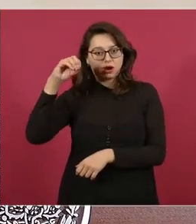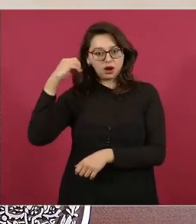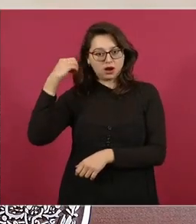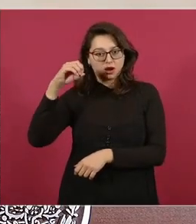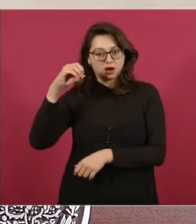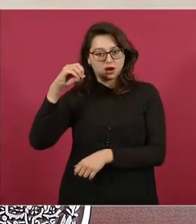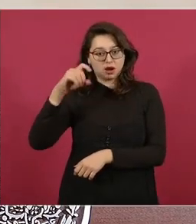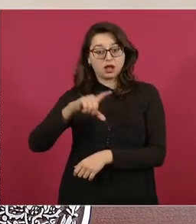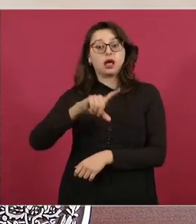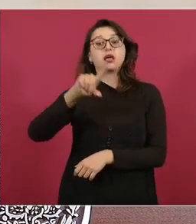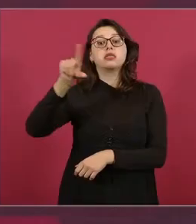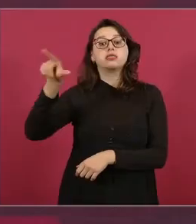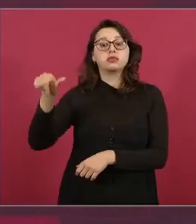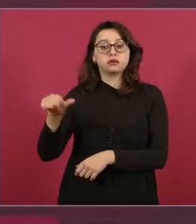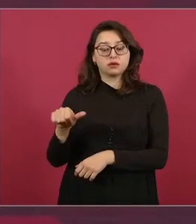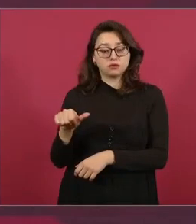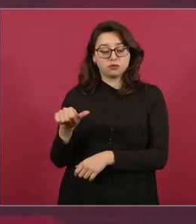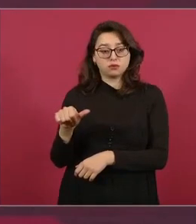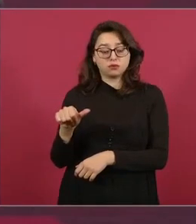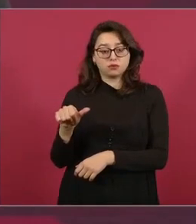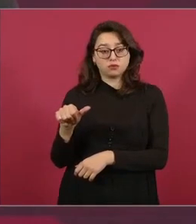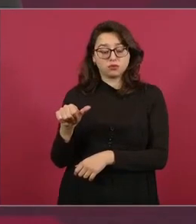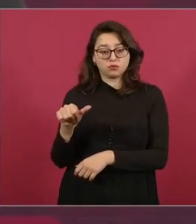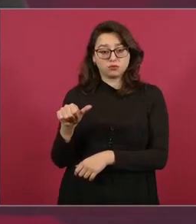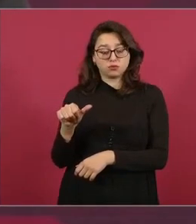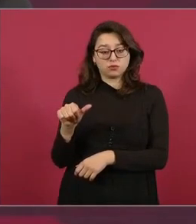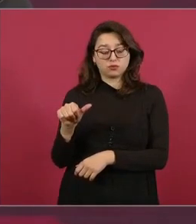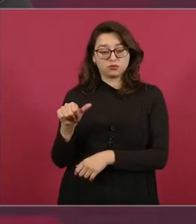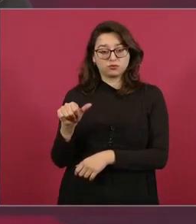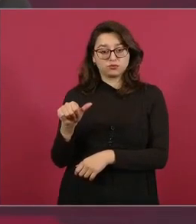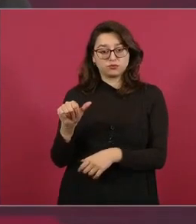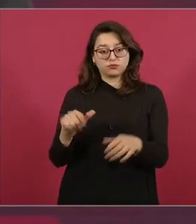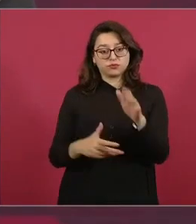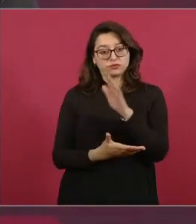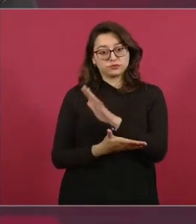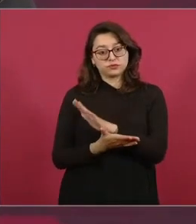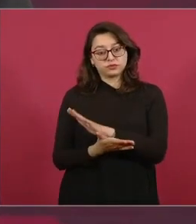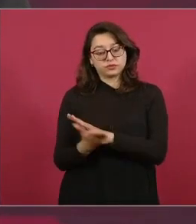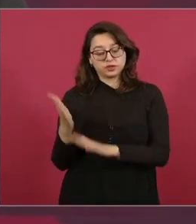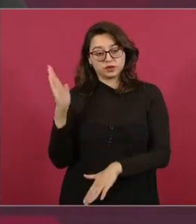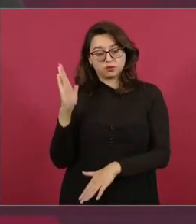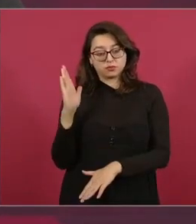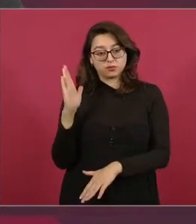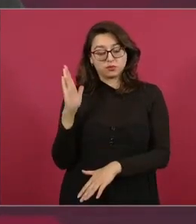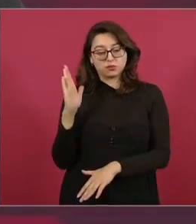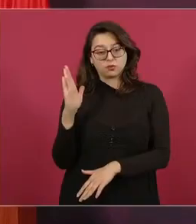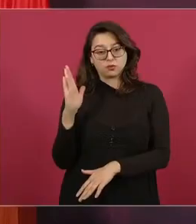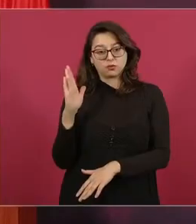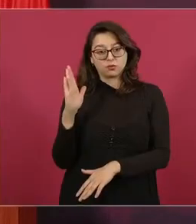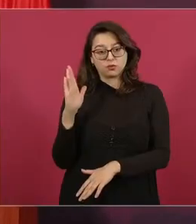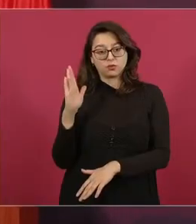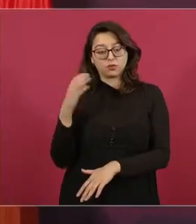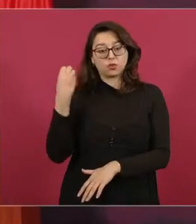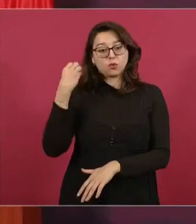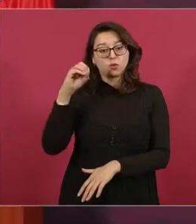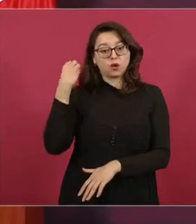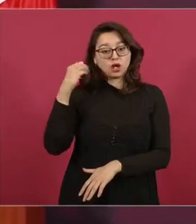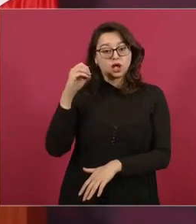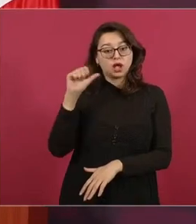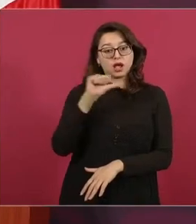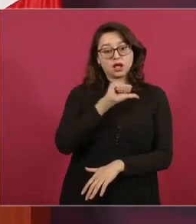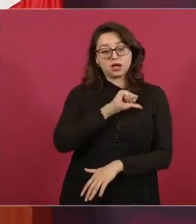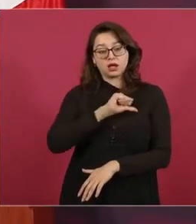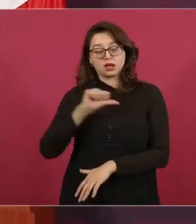Y luego vamos a la supervisión del camino de Oaxaca